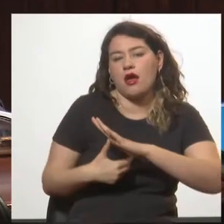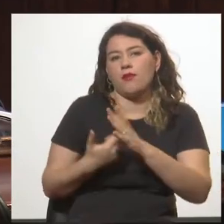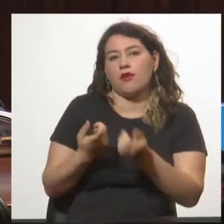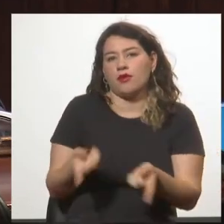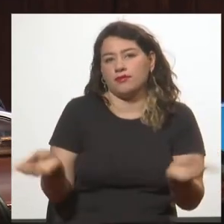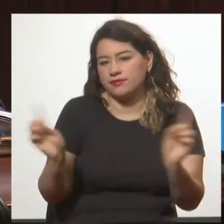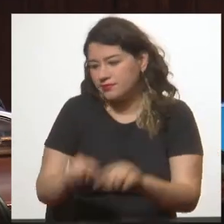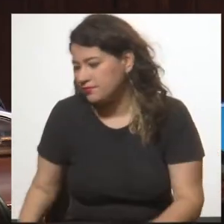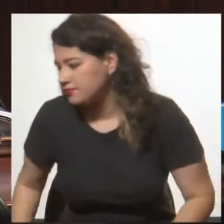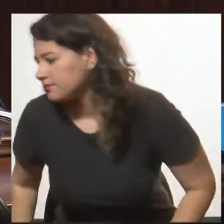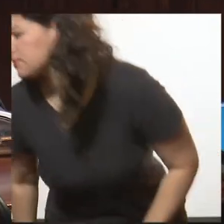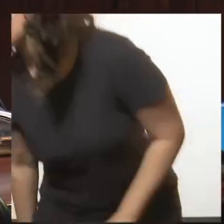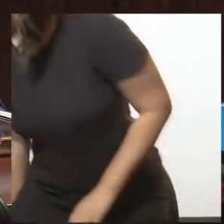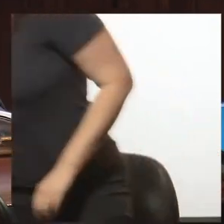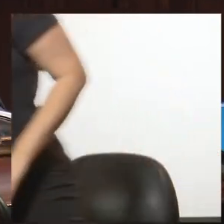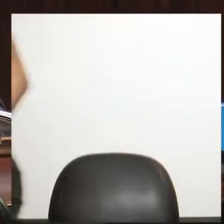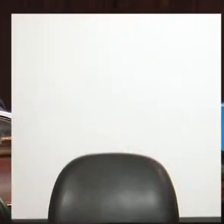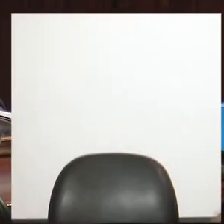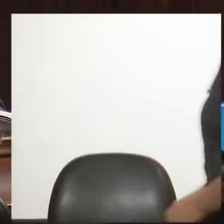recuperado